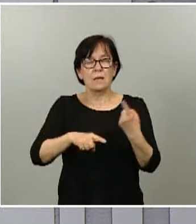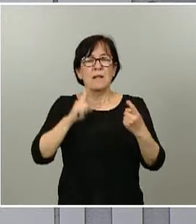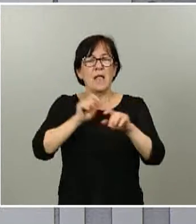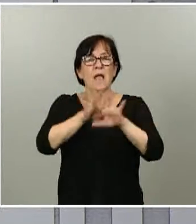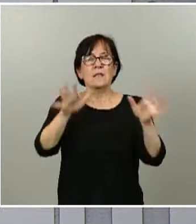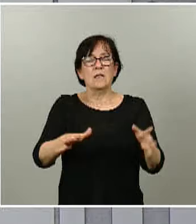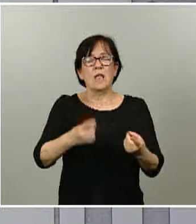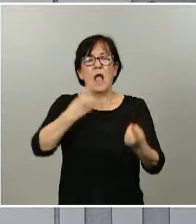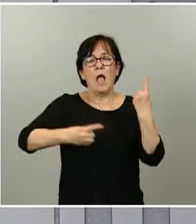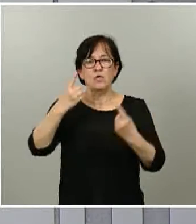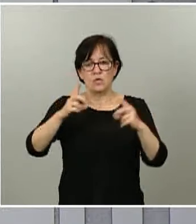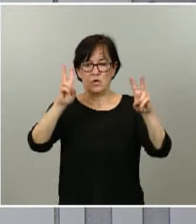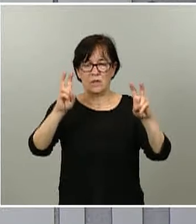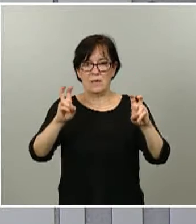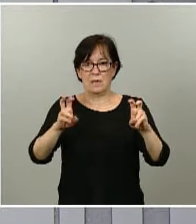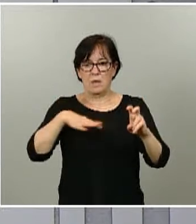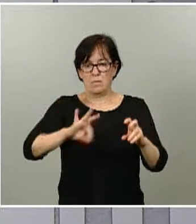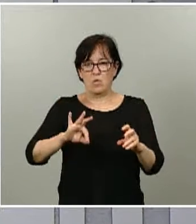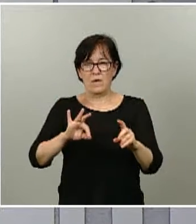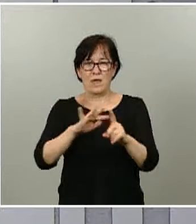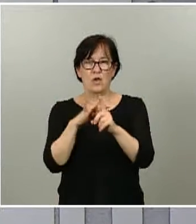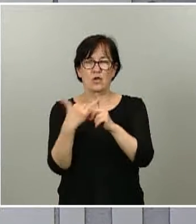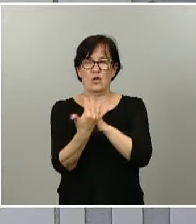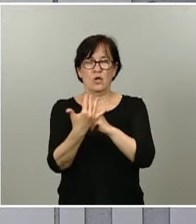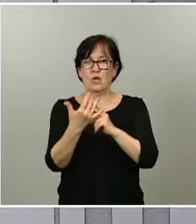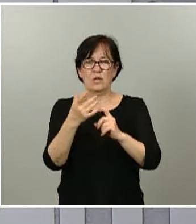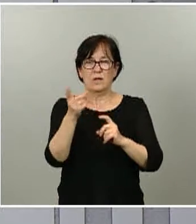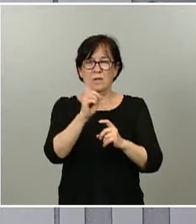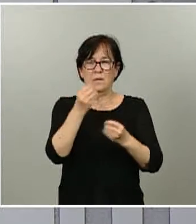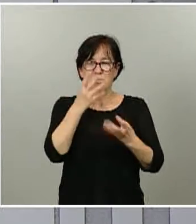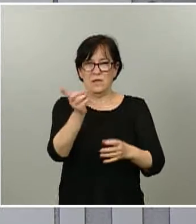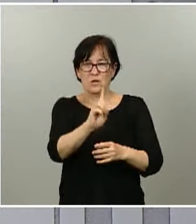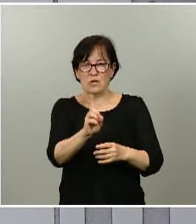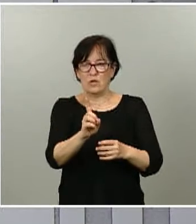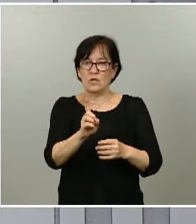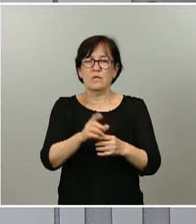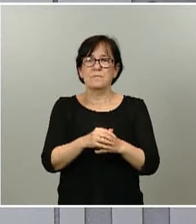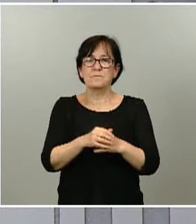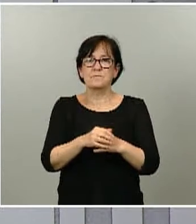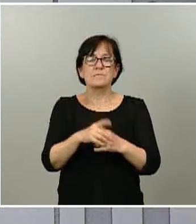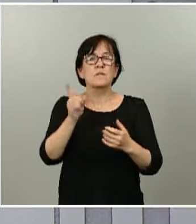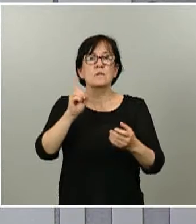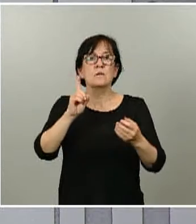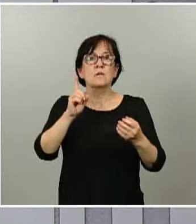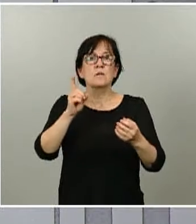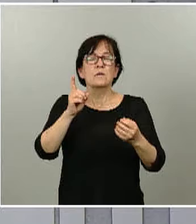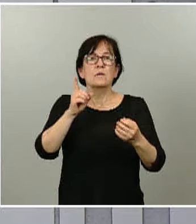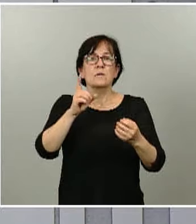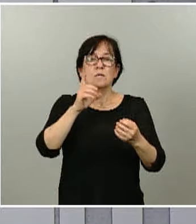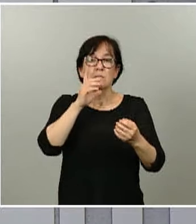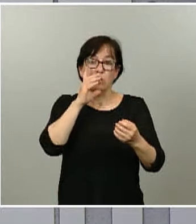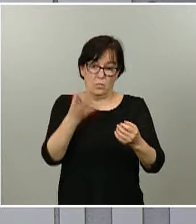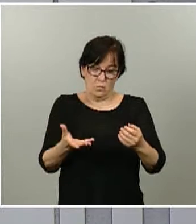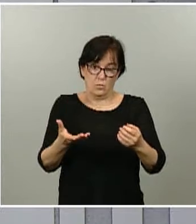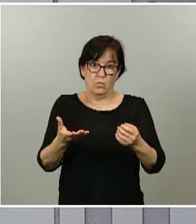cuestiones que podían haber salido de contexto o que podían haber resultado no conocidas por parte de los agentes